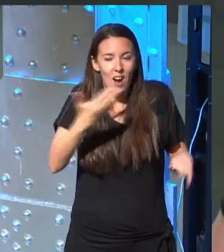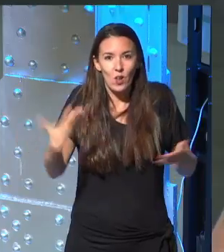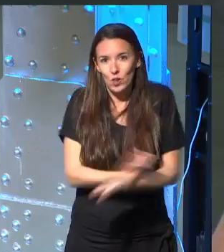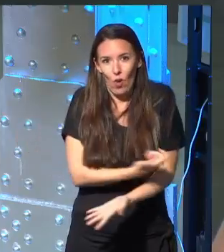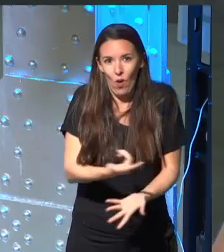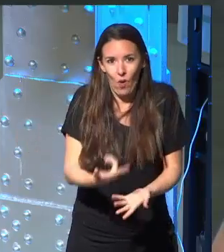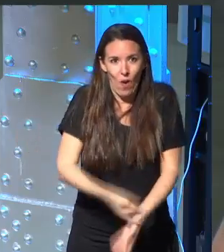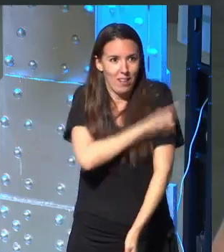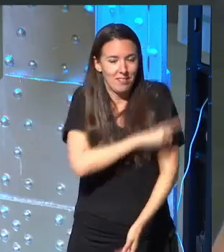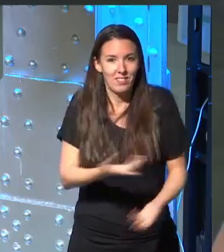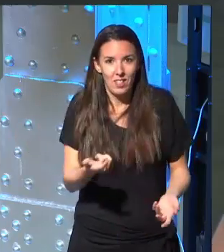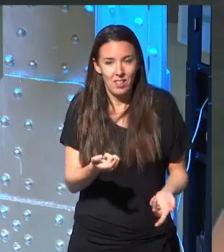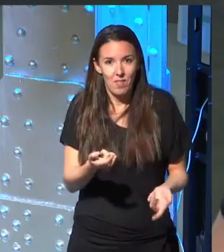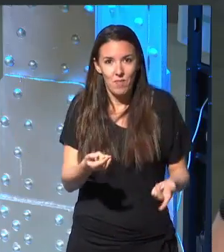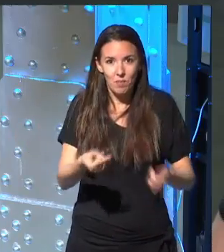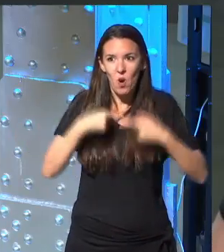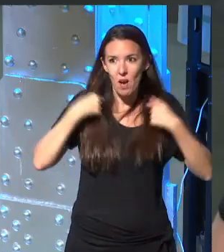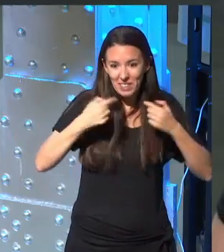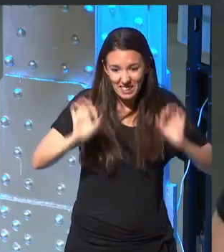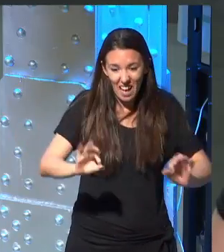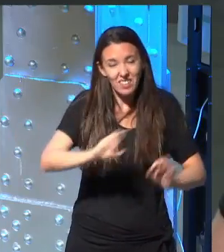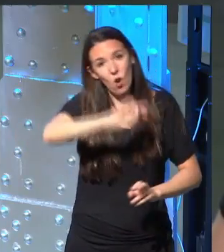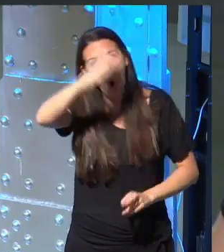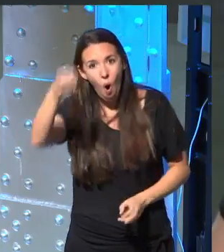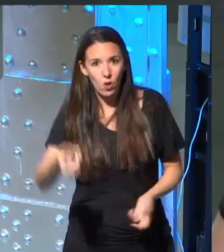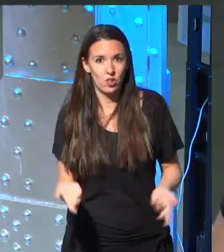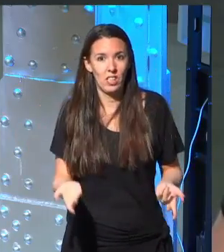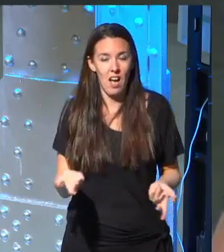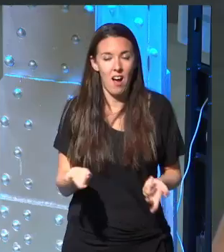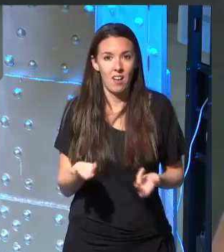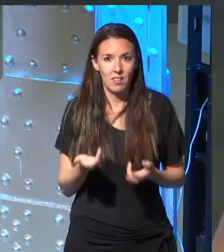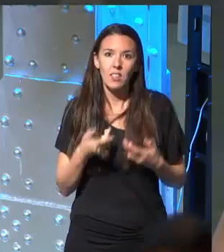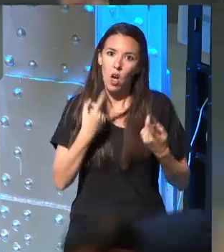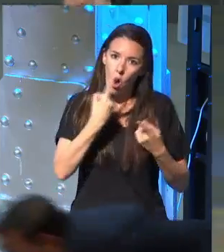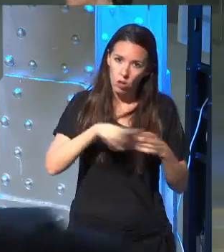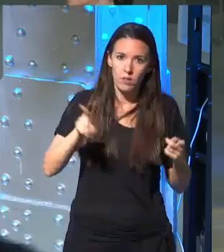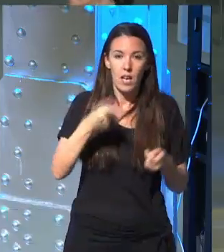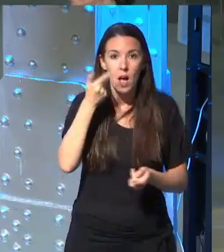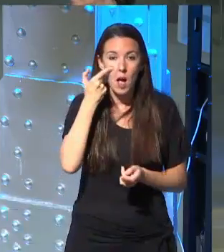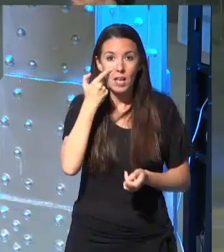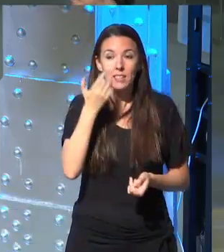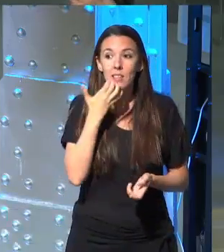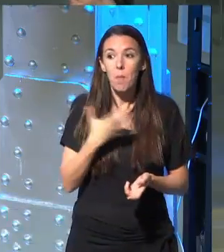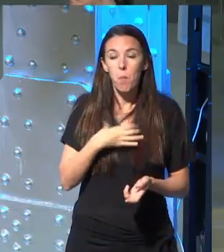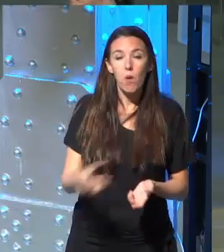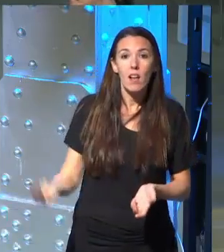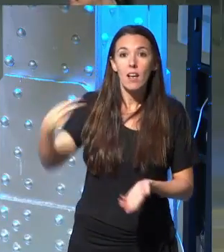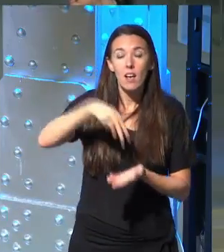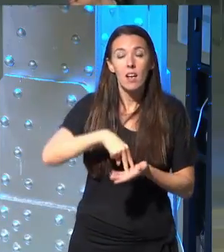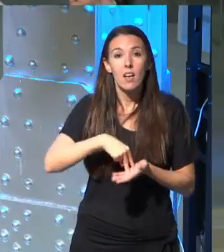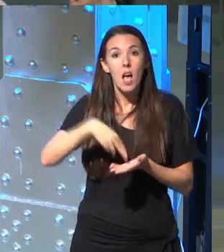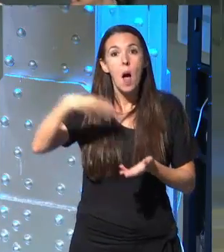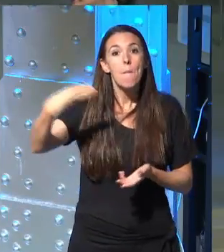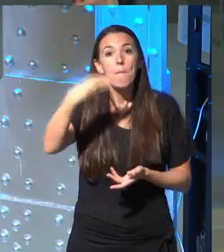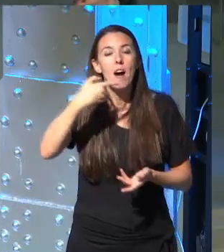todo muy desmedido. No me hubiera puesto esta camiseta, hubiera puesto otra. Un traje. Es que esa es otra, ¿eh? Quiero que os fijéis, si te puedes levantar, que Manuel